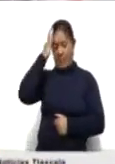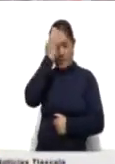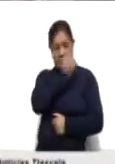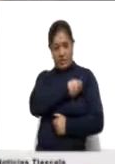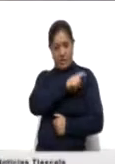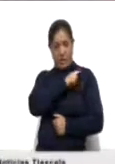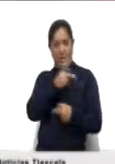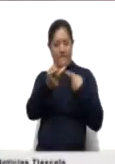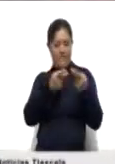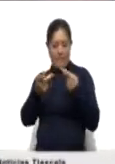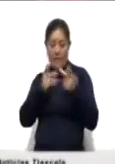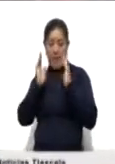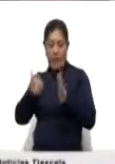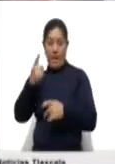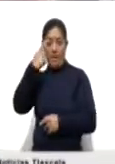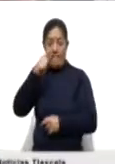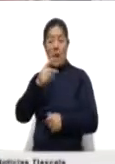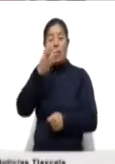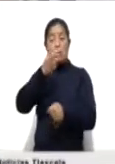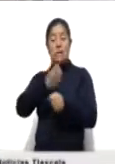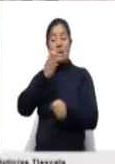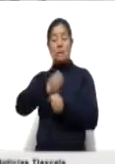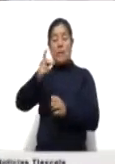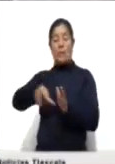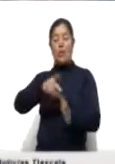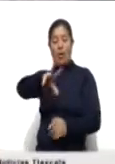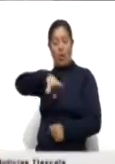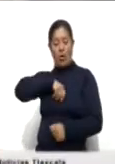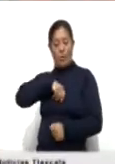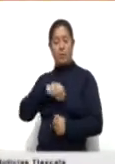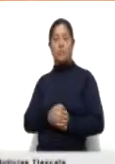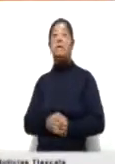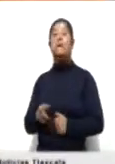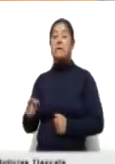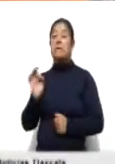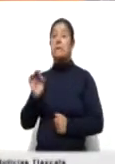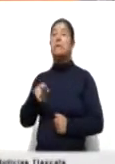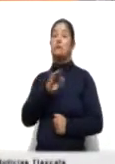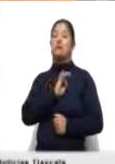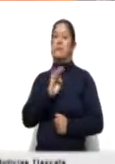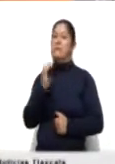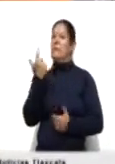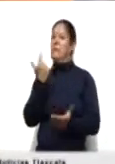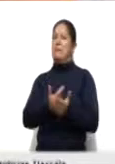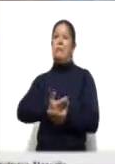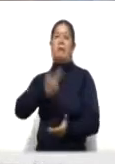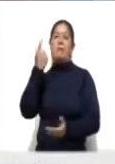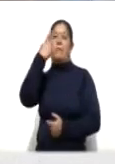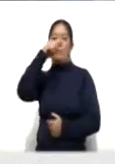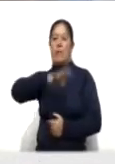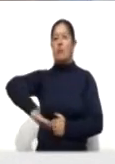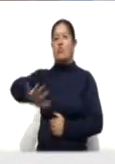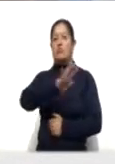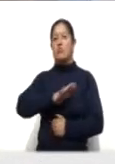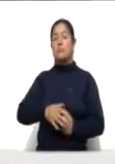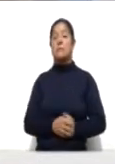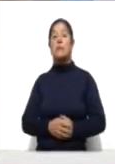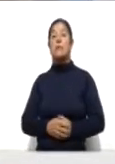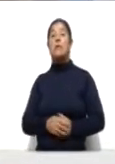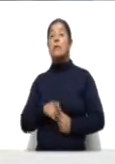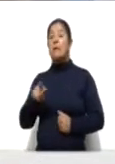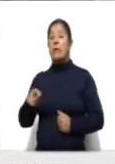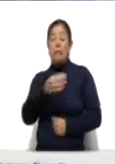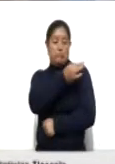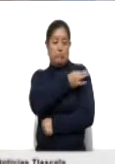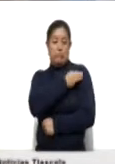preparan para enfrentar una eventual tercera ola de COVID-19 que podría ser sumamente agresiva para la ciudadanía si no la consigue